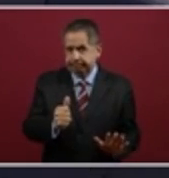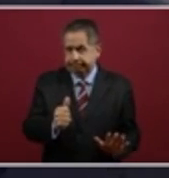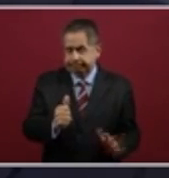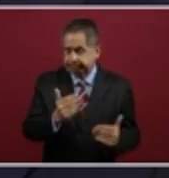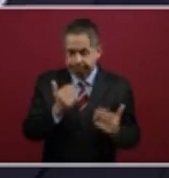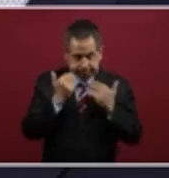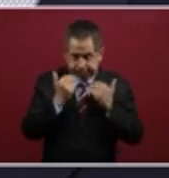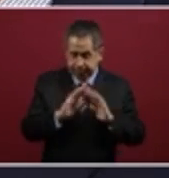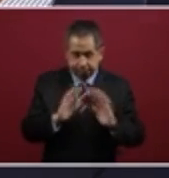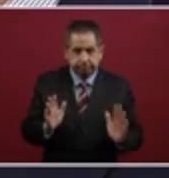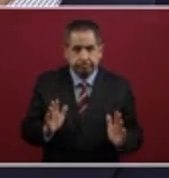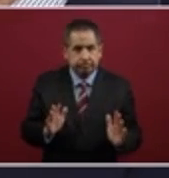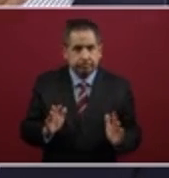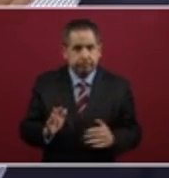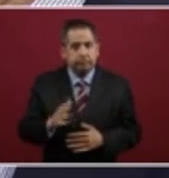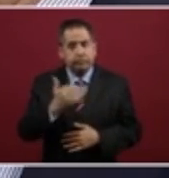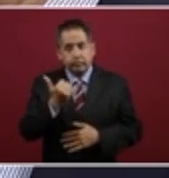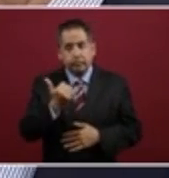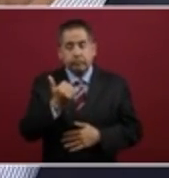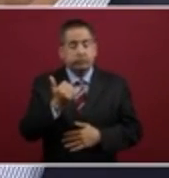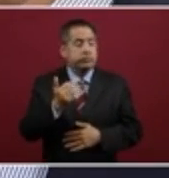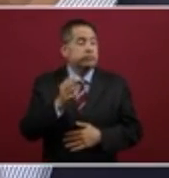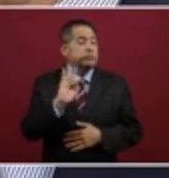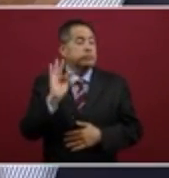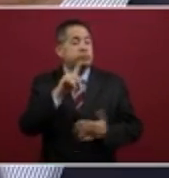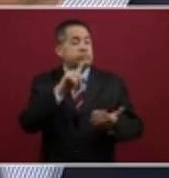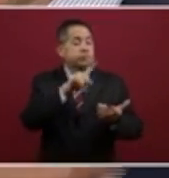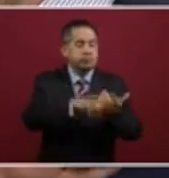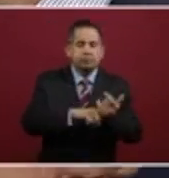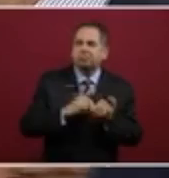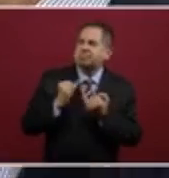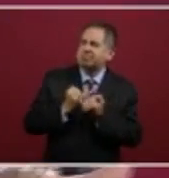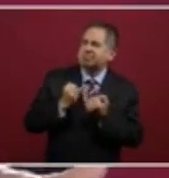Y el que piense que es lo mismo,